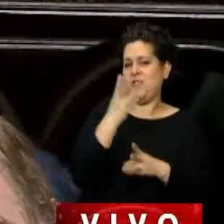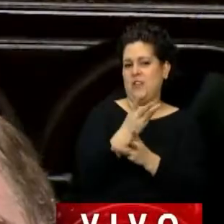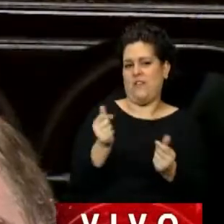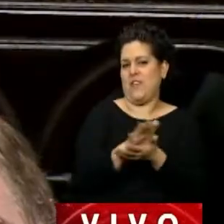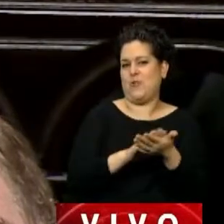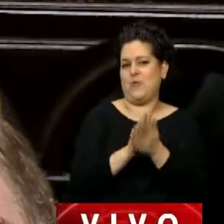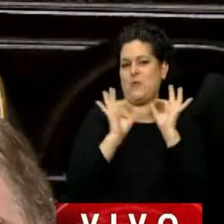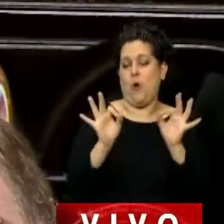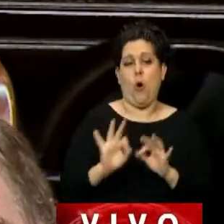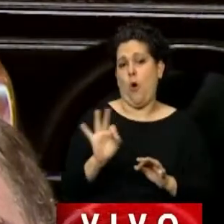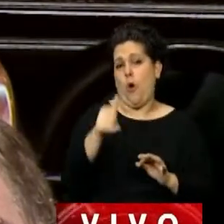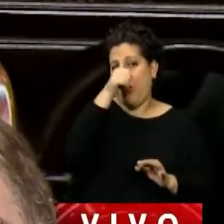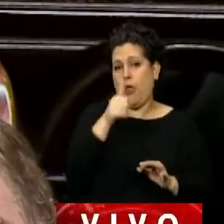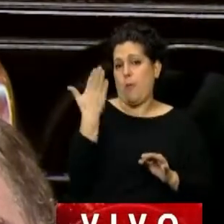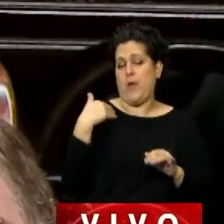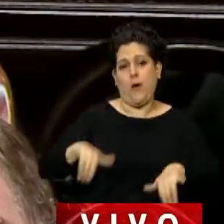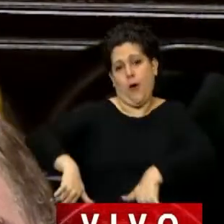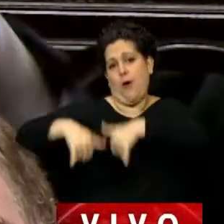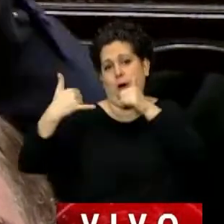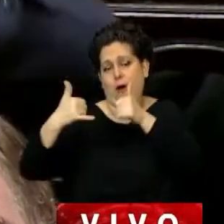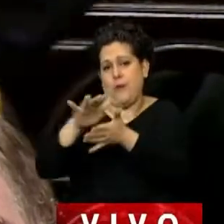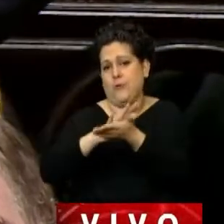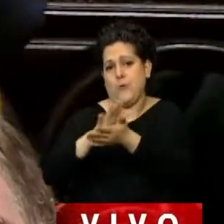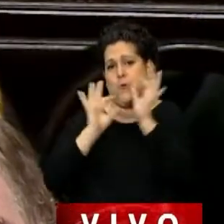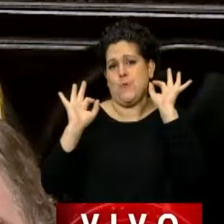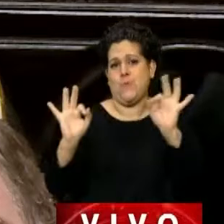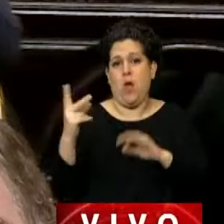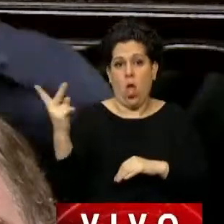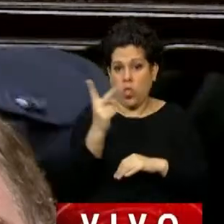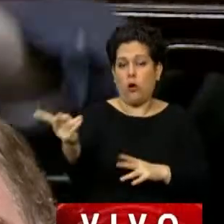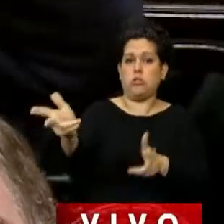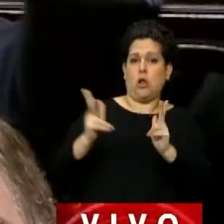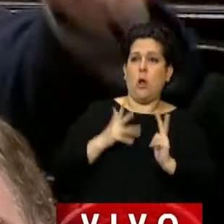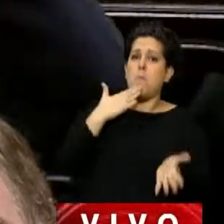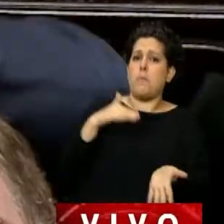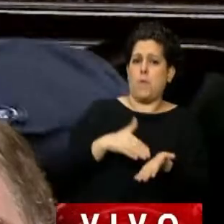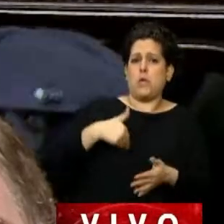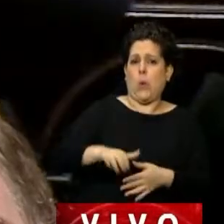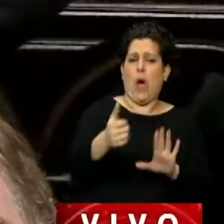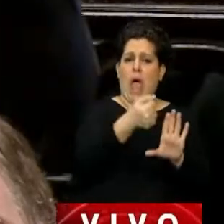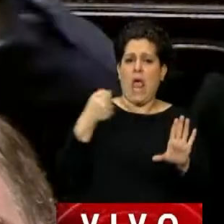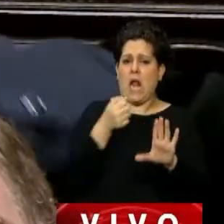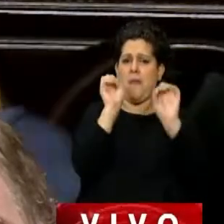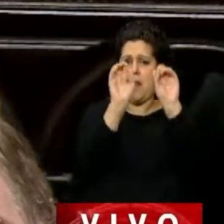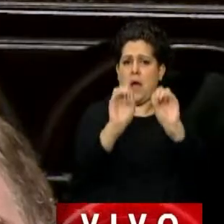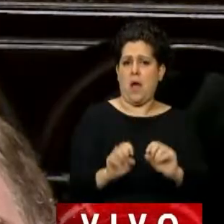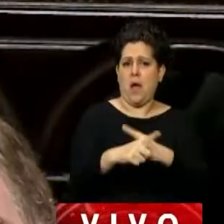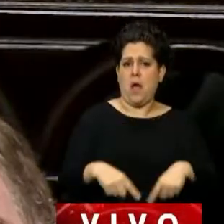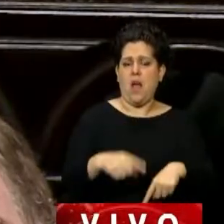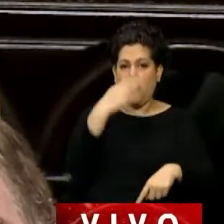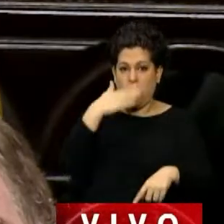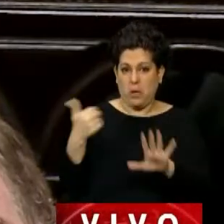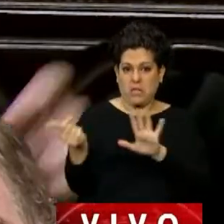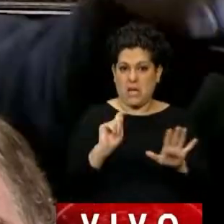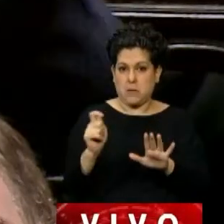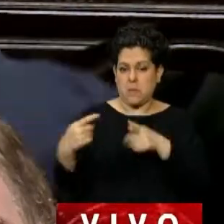con la llamada telefónica entre dos personas que nos prometieron a los argentinos llenarnos la heladera y a los 6 meses estaban peleando